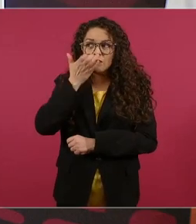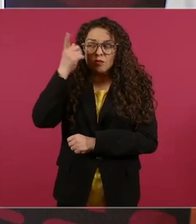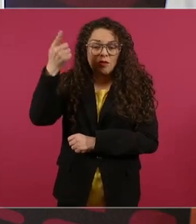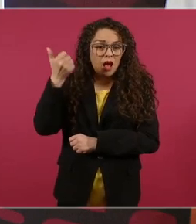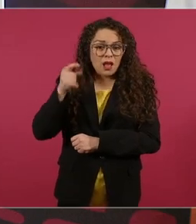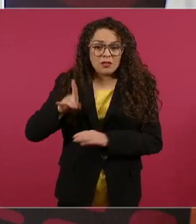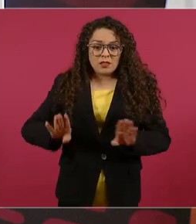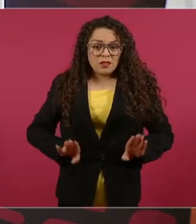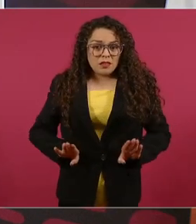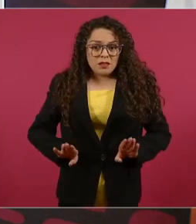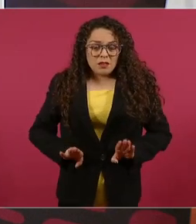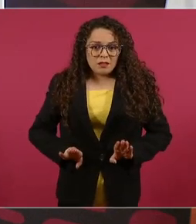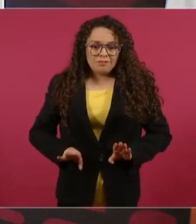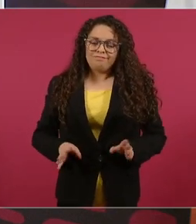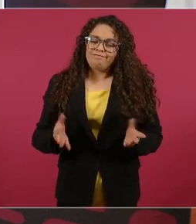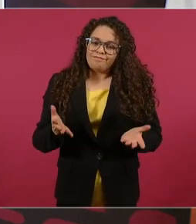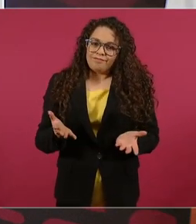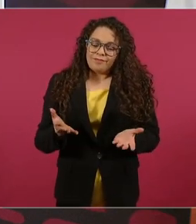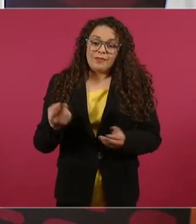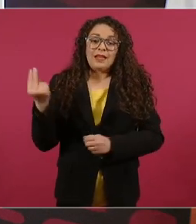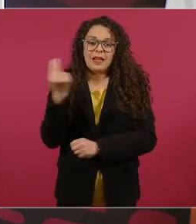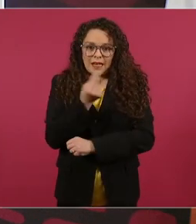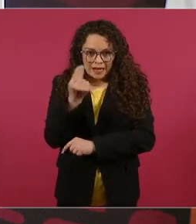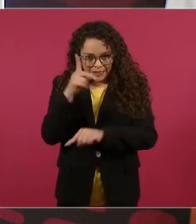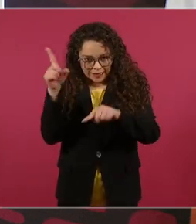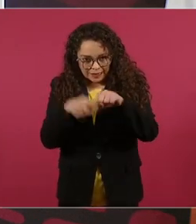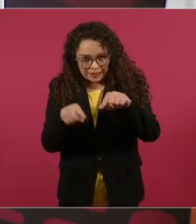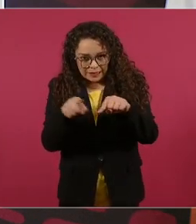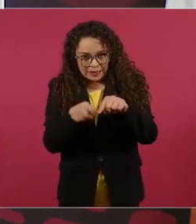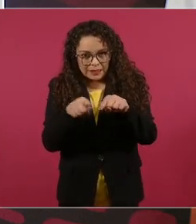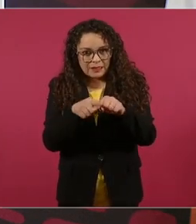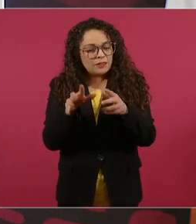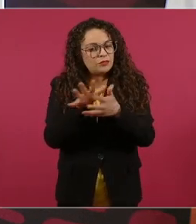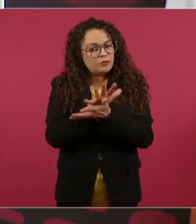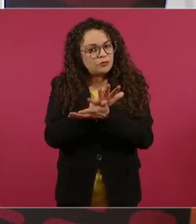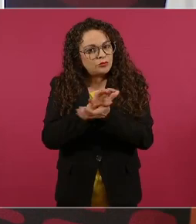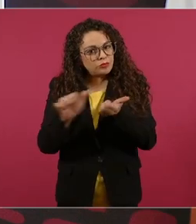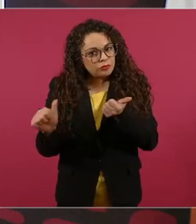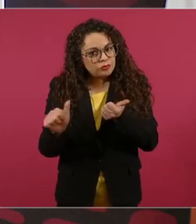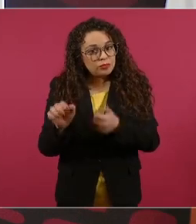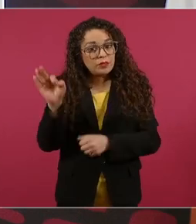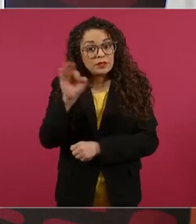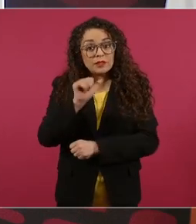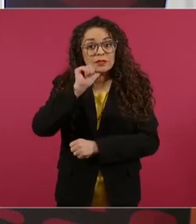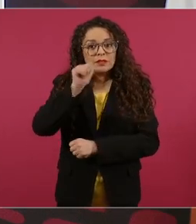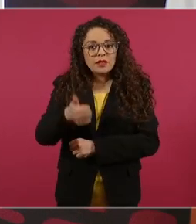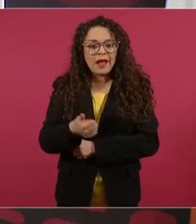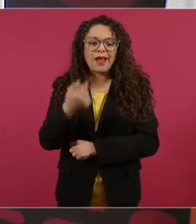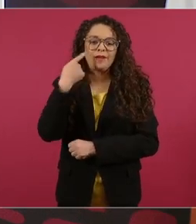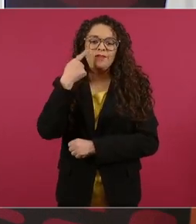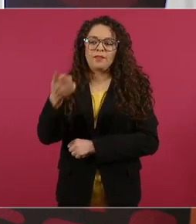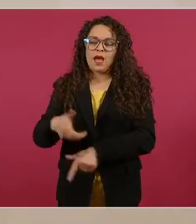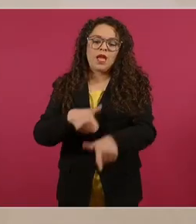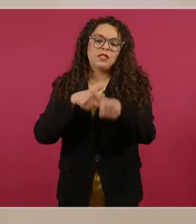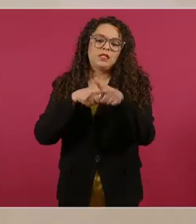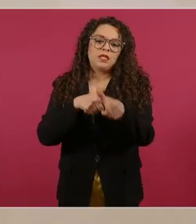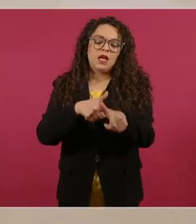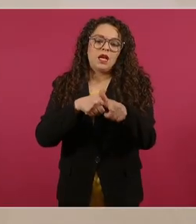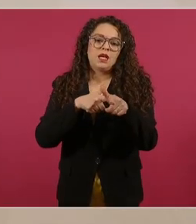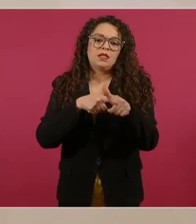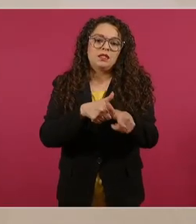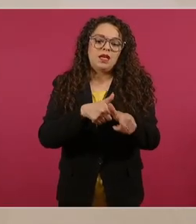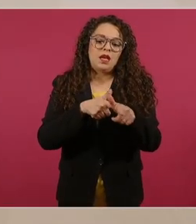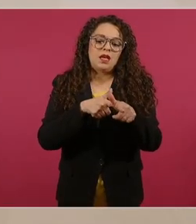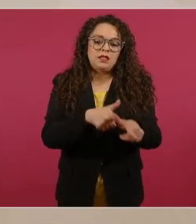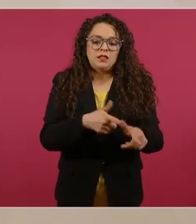no desaparezca, pues van a seguir sucediendo estas cosas, pero no quiere decir